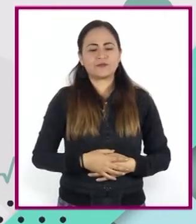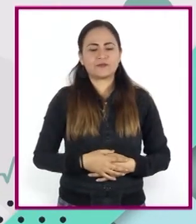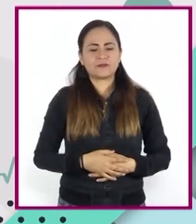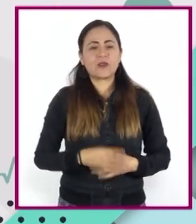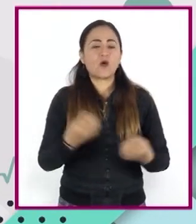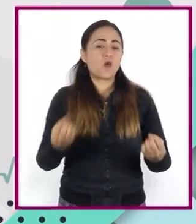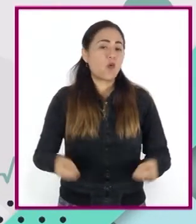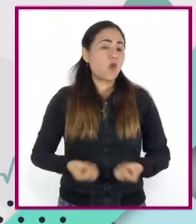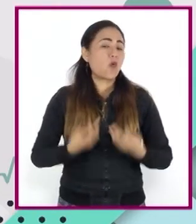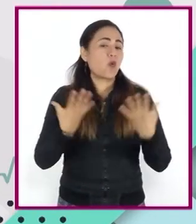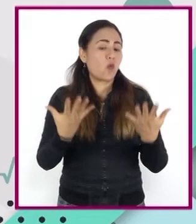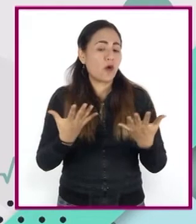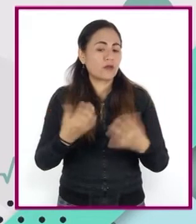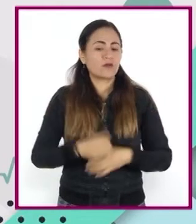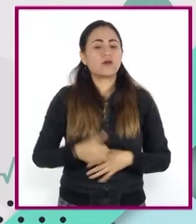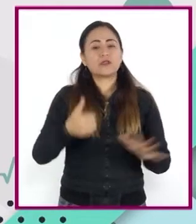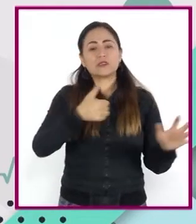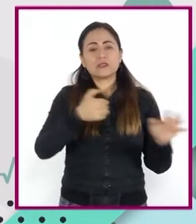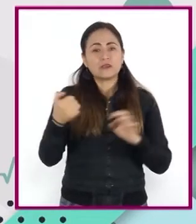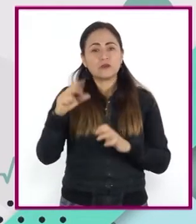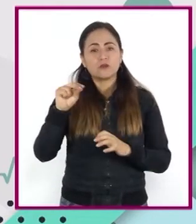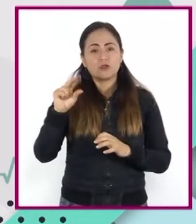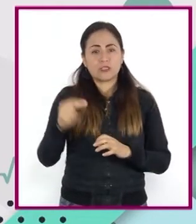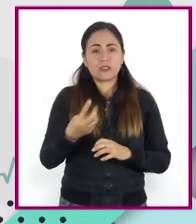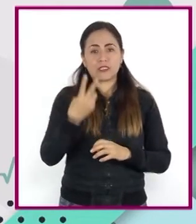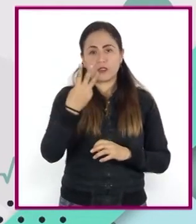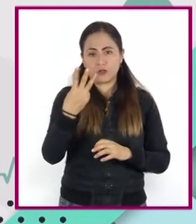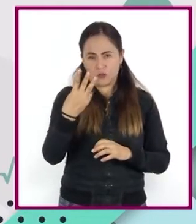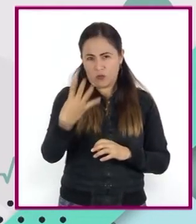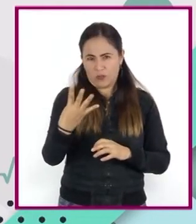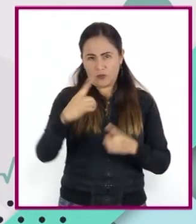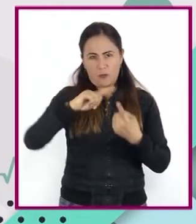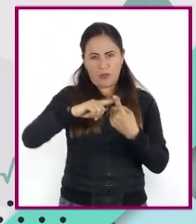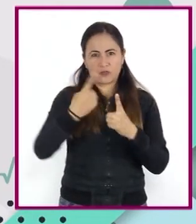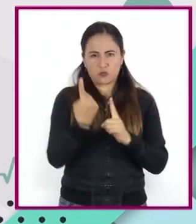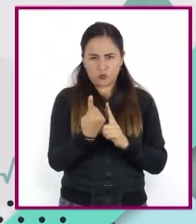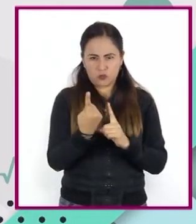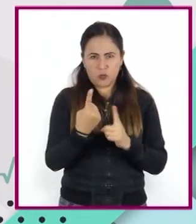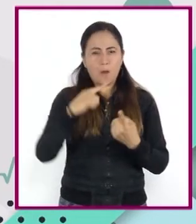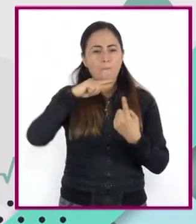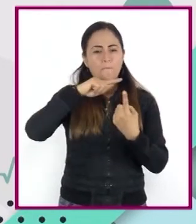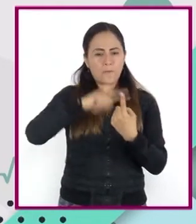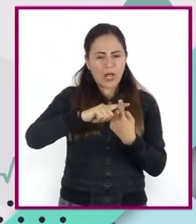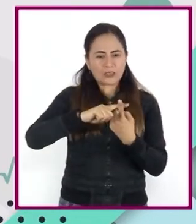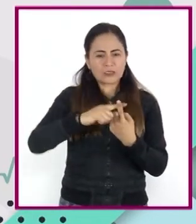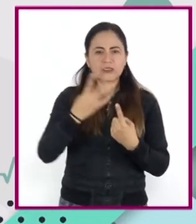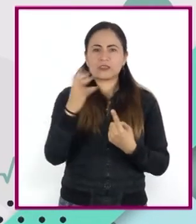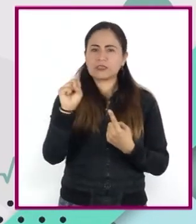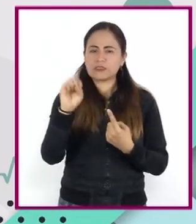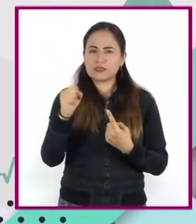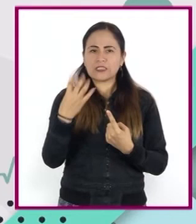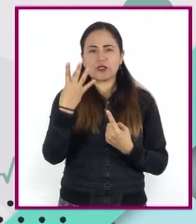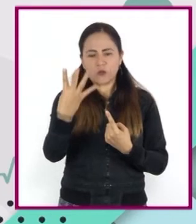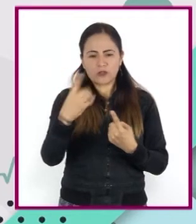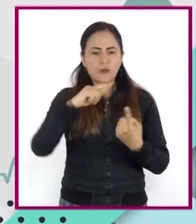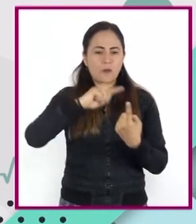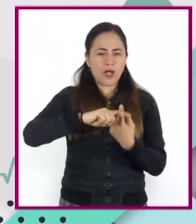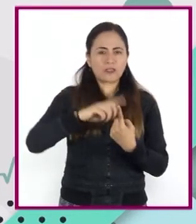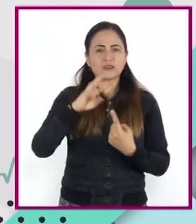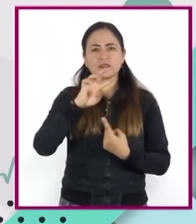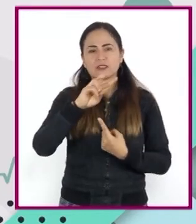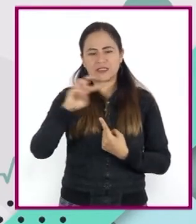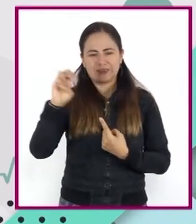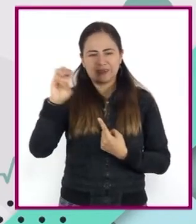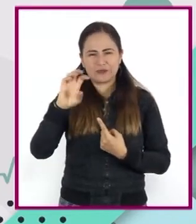Es decir, 684 más 1, más 64 más 349,